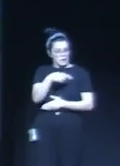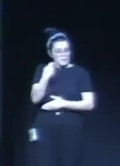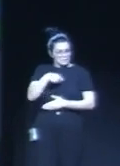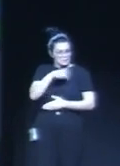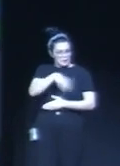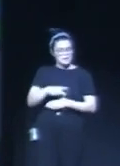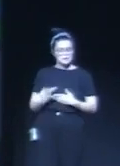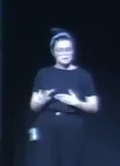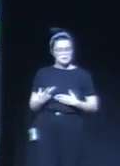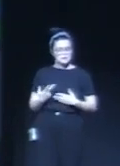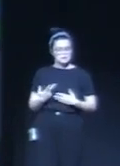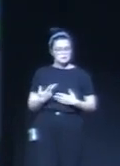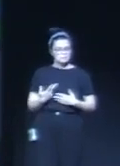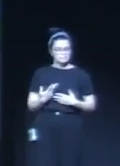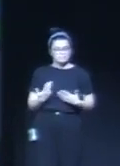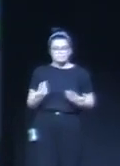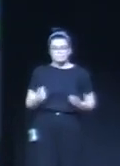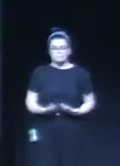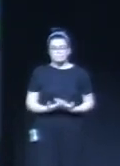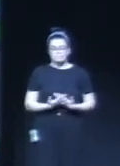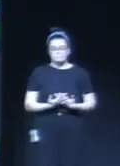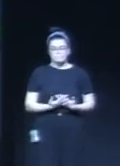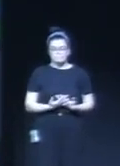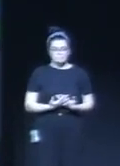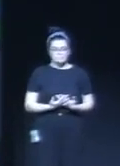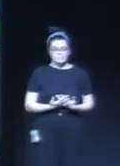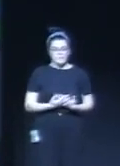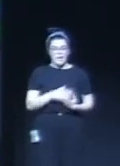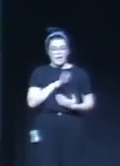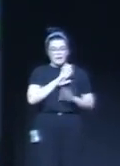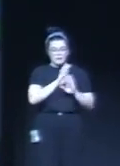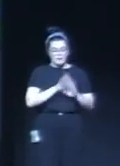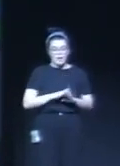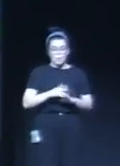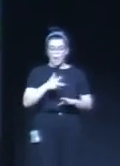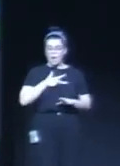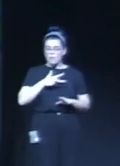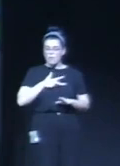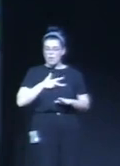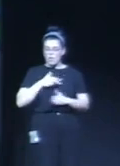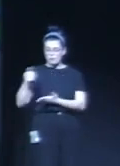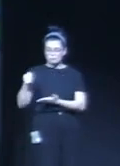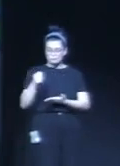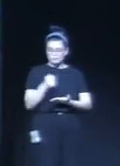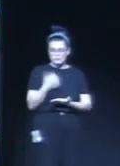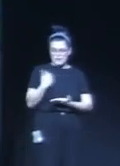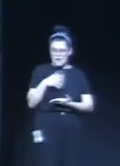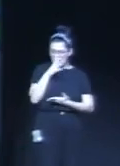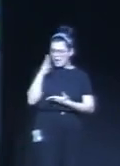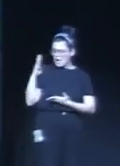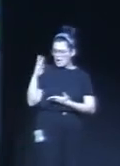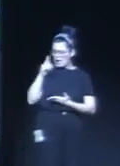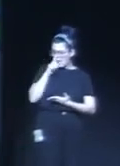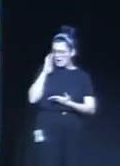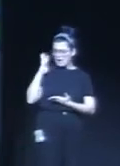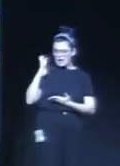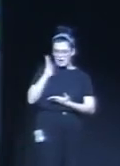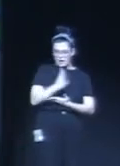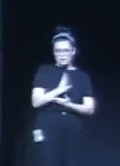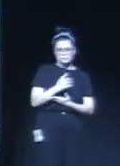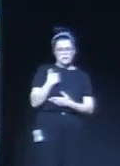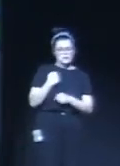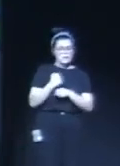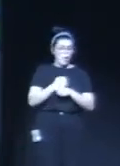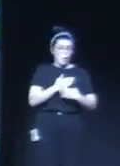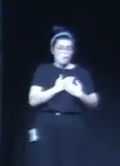firmado. Entonces hemos contado con una abogada que durante todos estos años lo ha hecho de manera altruista y